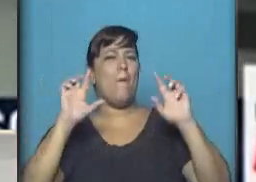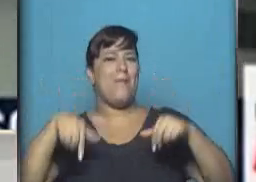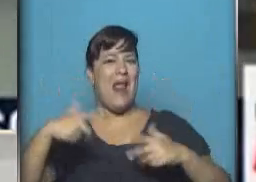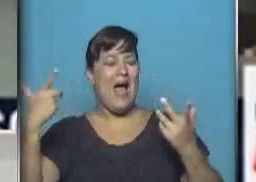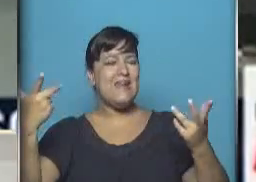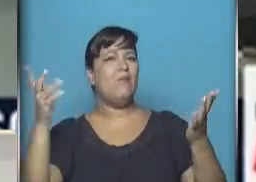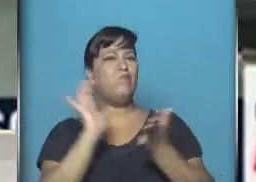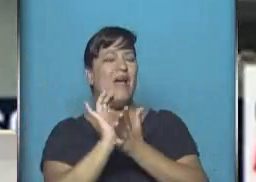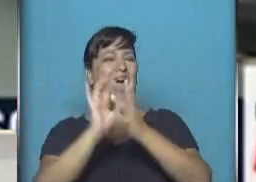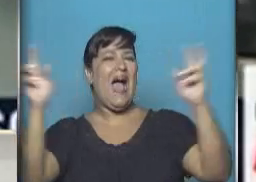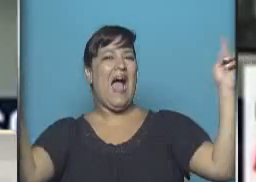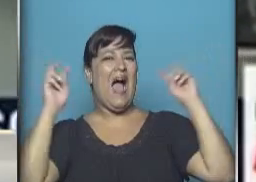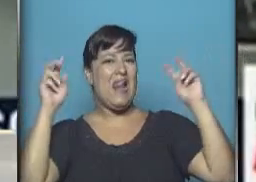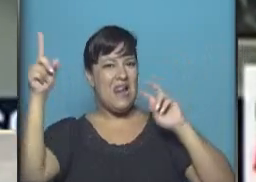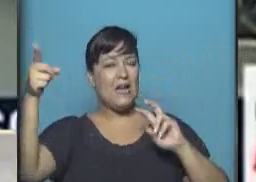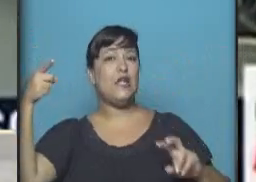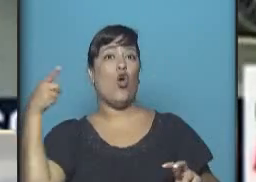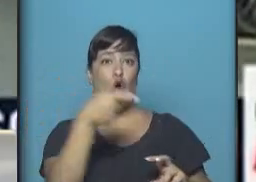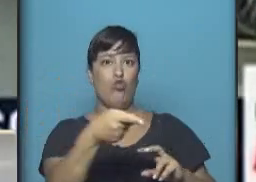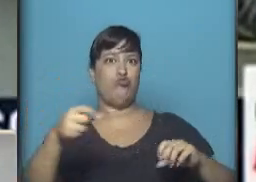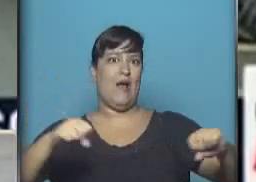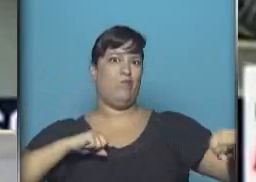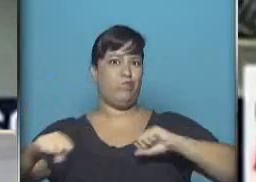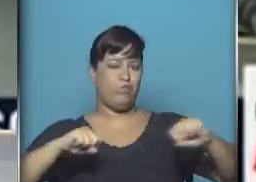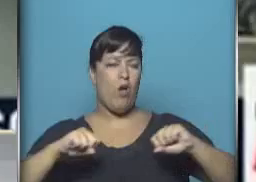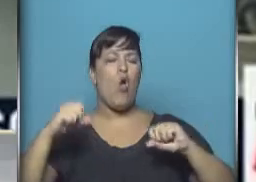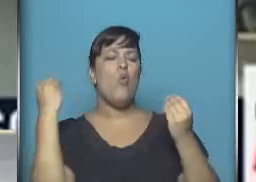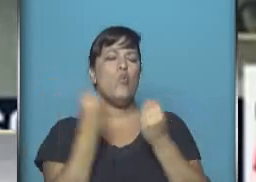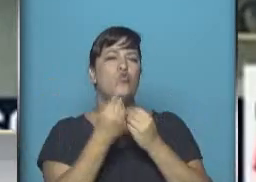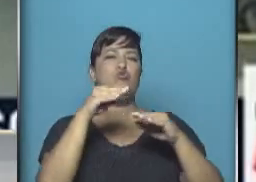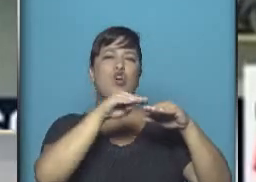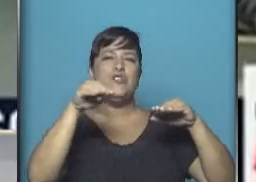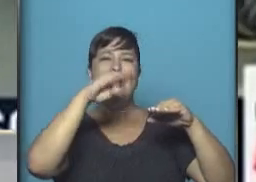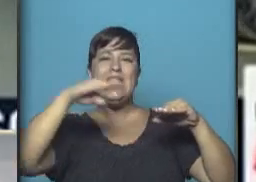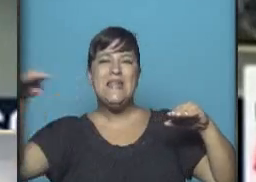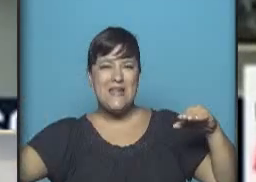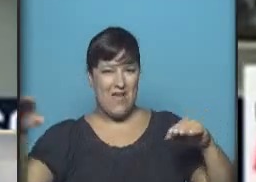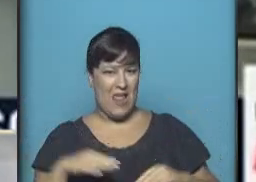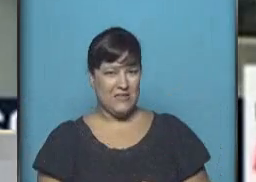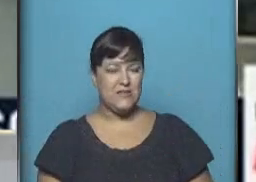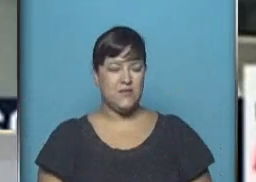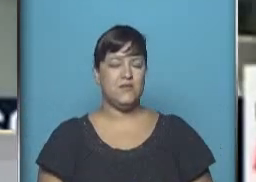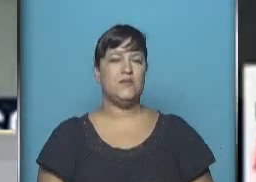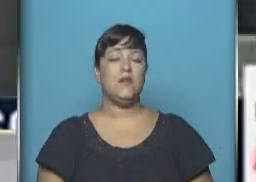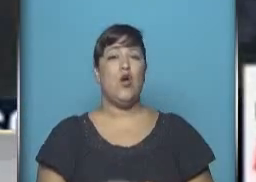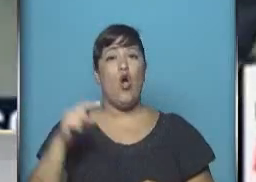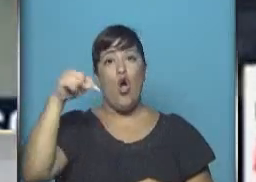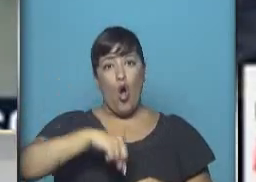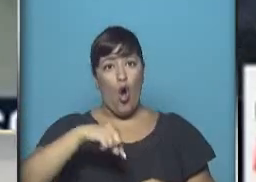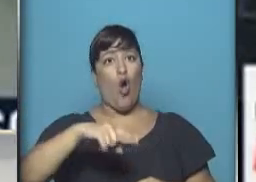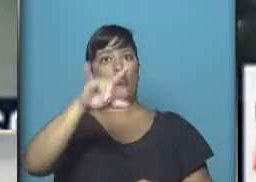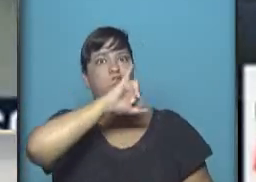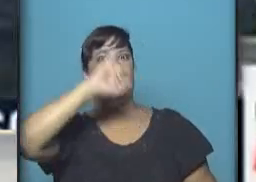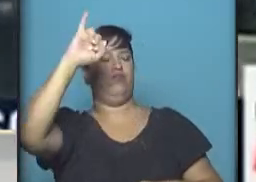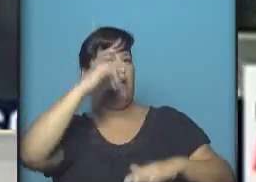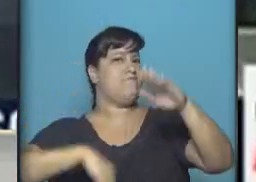alerta contra atentado terrorista, que tiene varios niveles, se llama Vigipirat, y hoy ha sido elevado al